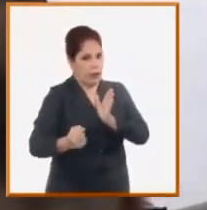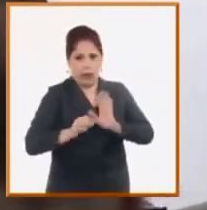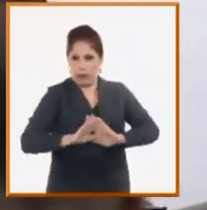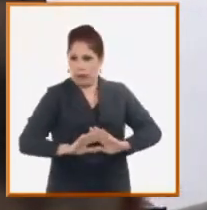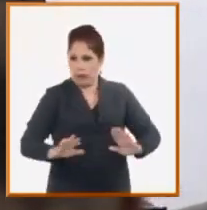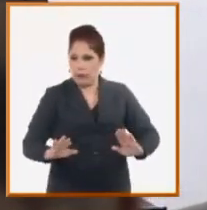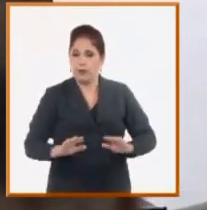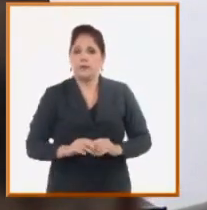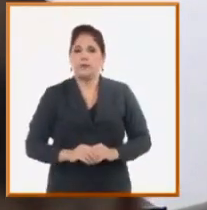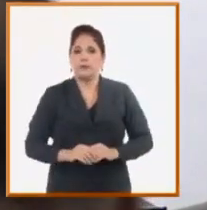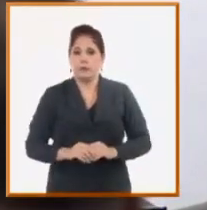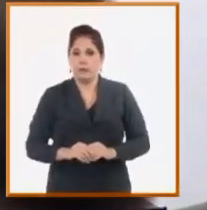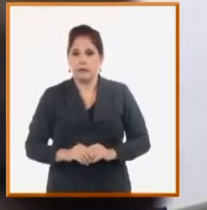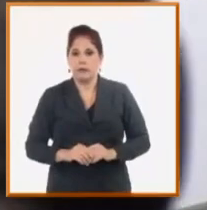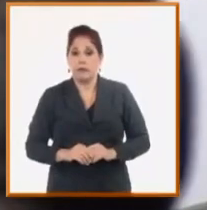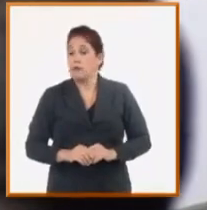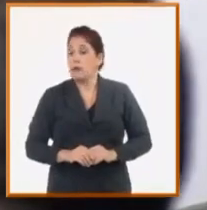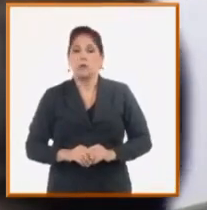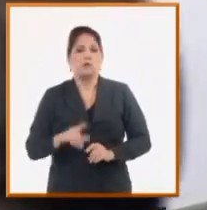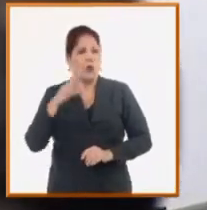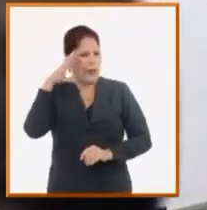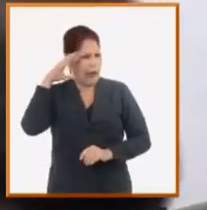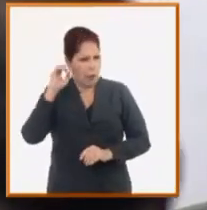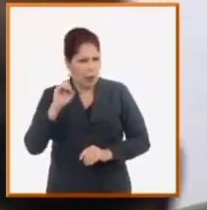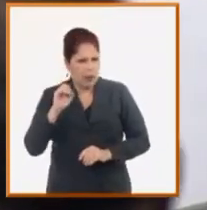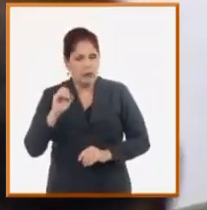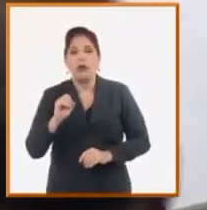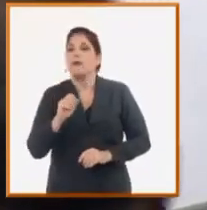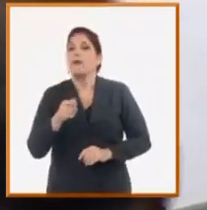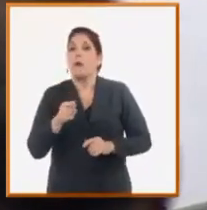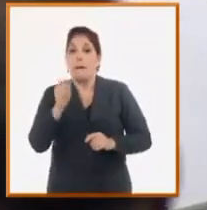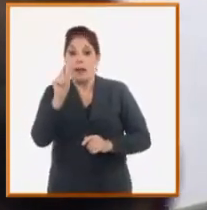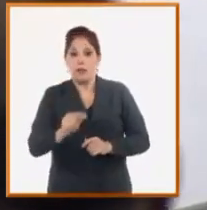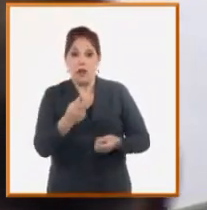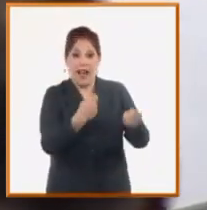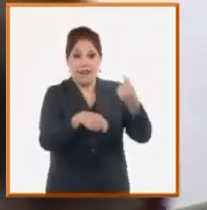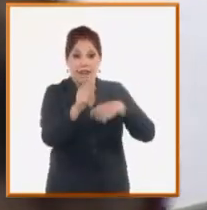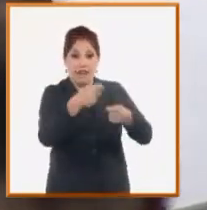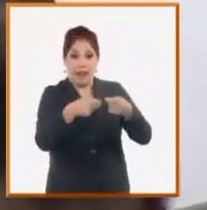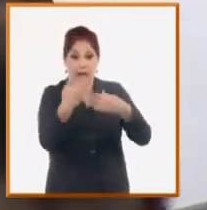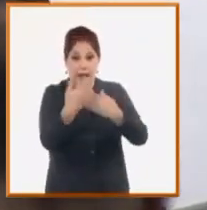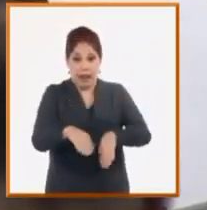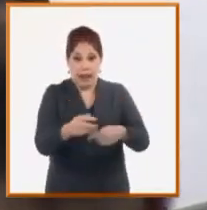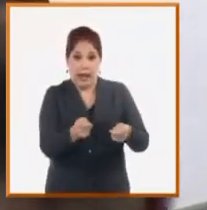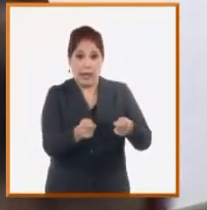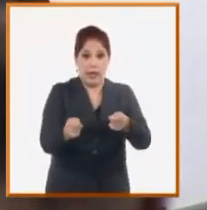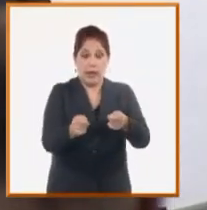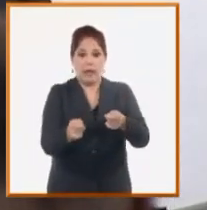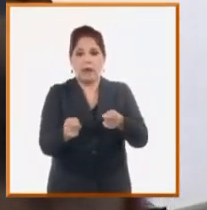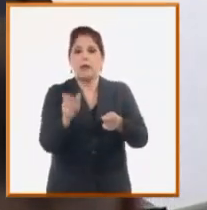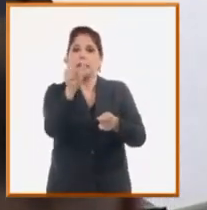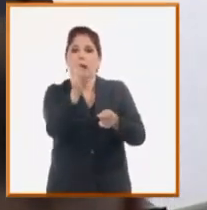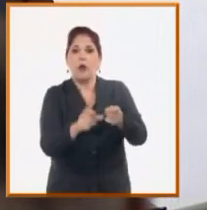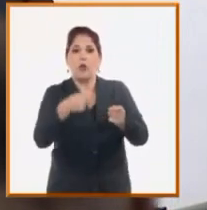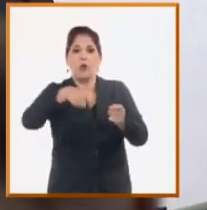de este proceso donde vamos a llegar es que hasta un carretillero esté obligado a aceptar un pago